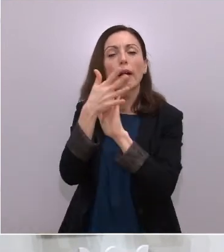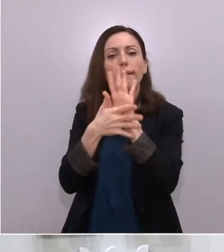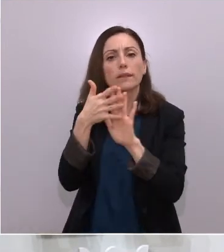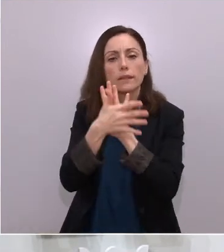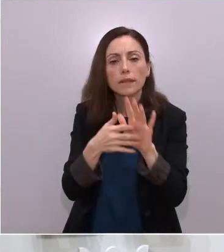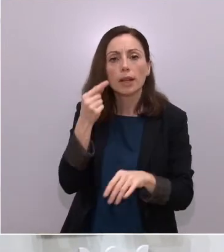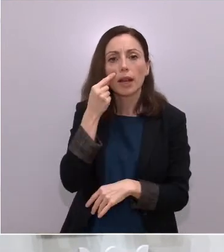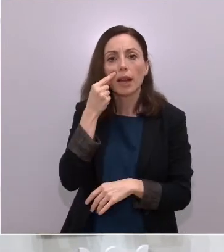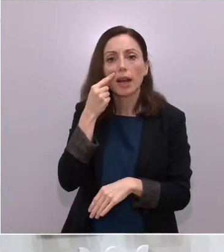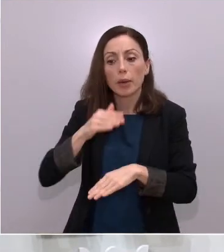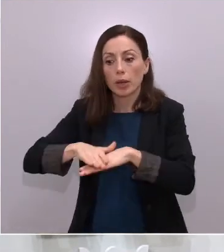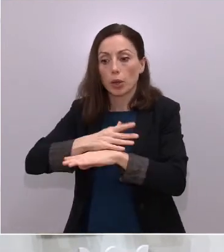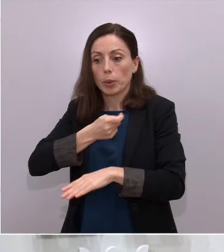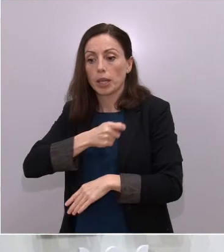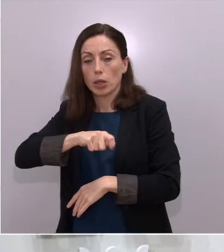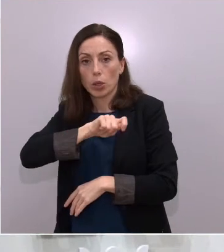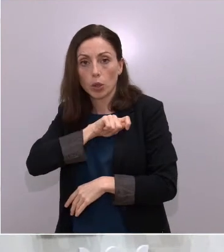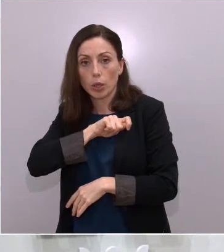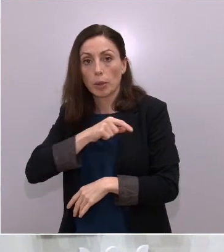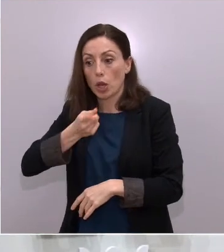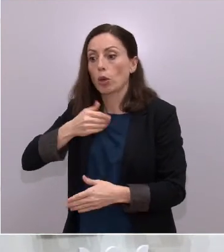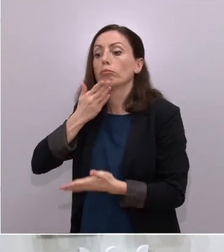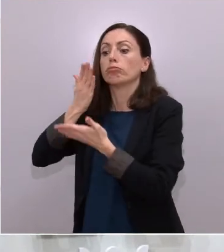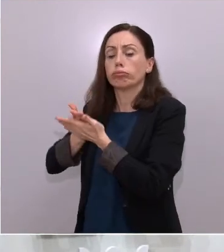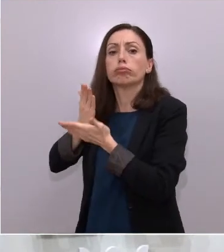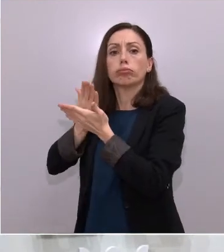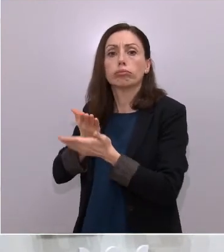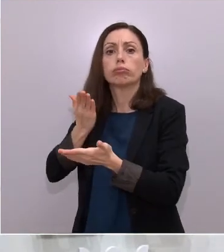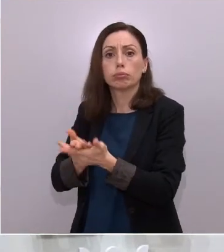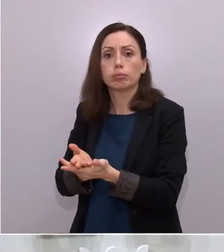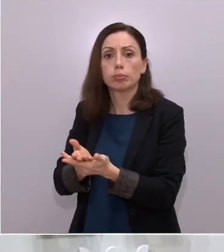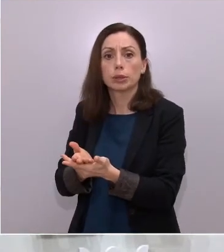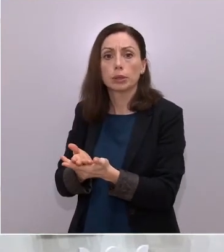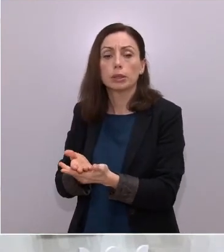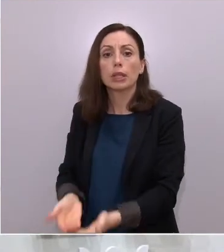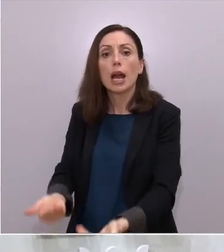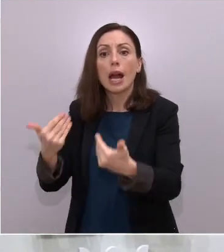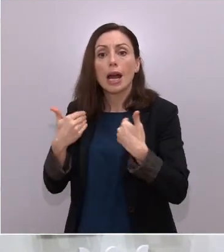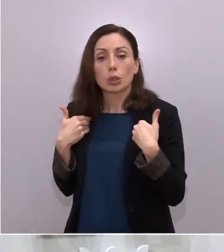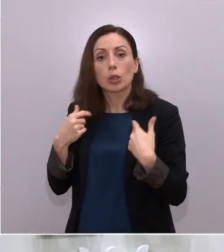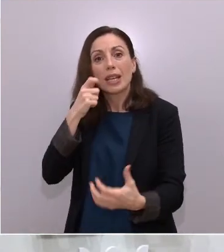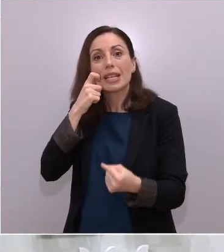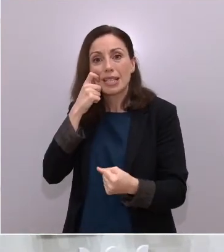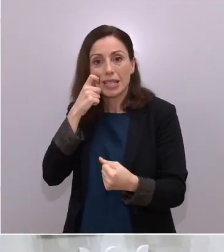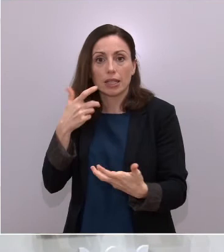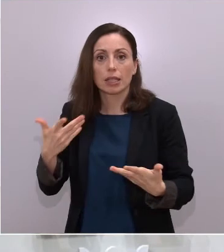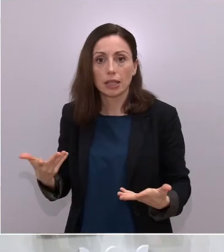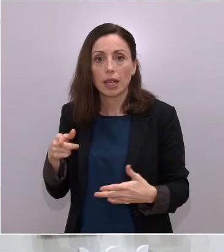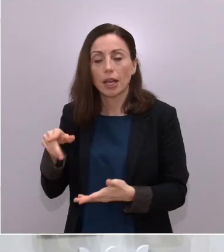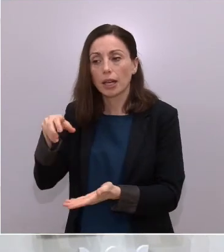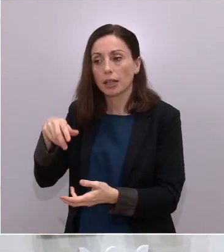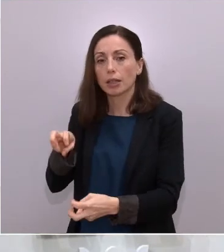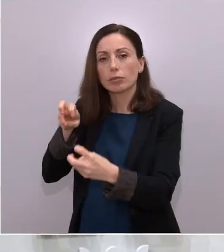con el Gobierno de España, que es lo que estamos demandando, con la autoridad sanitaria competente, hablar de las